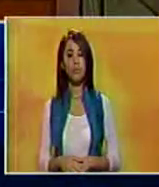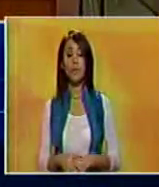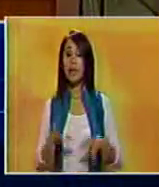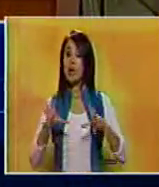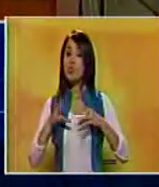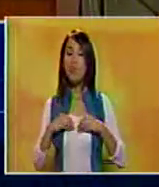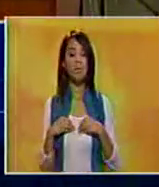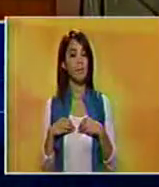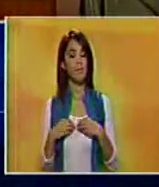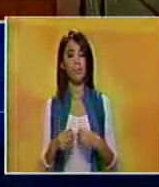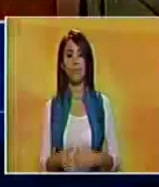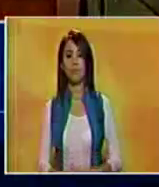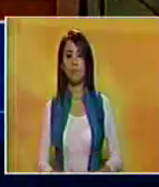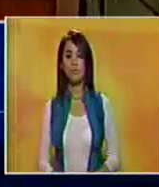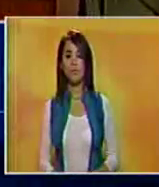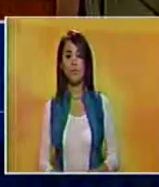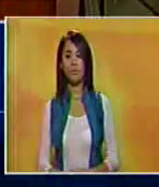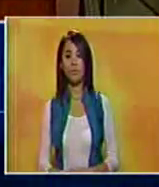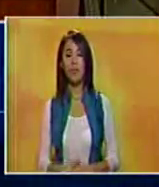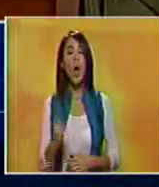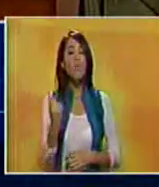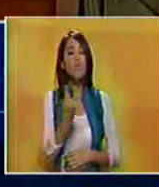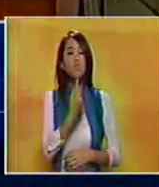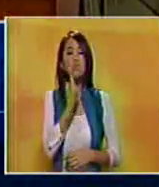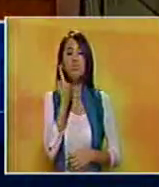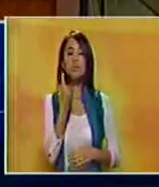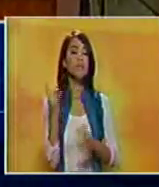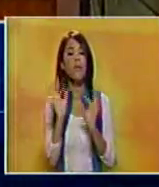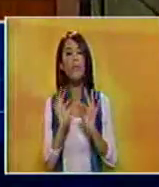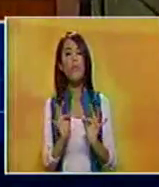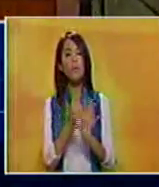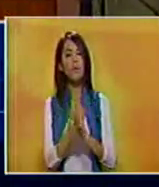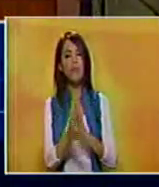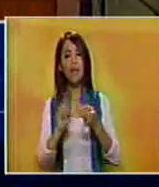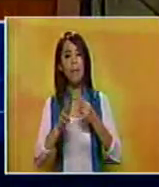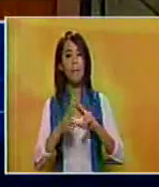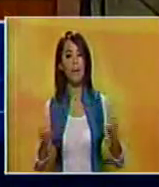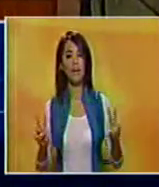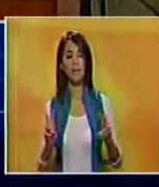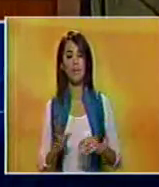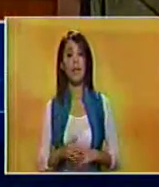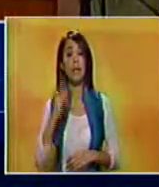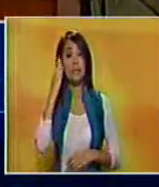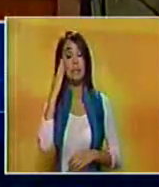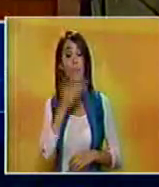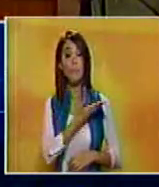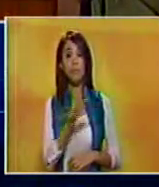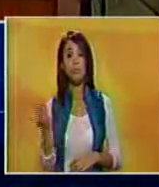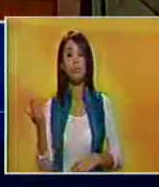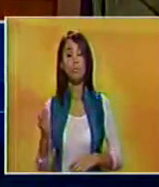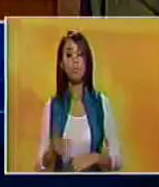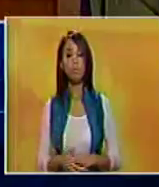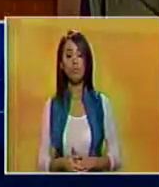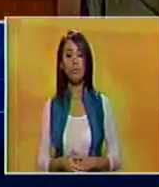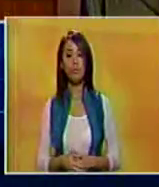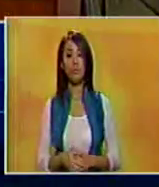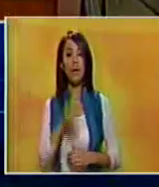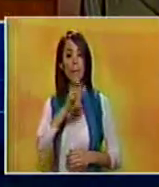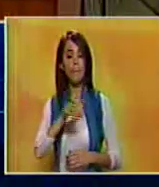o intentan negar la única opción de paz que conocemos y reconocemos los